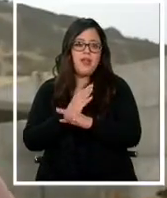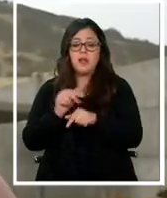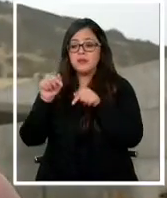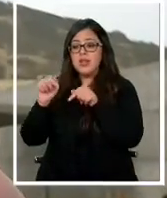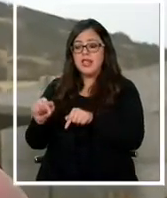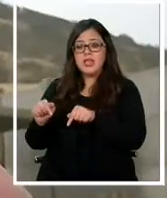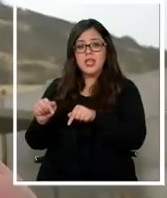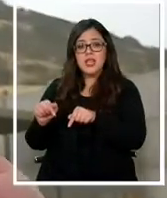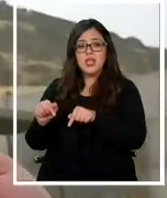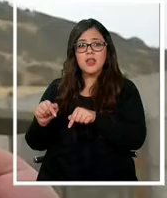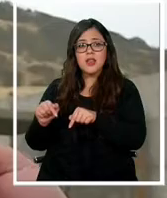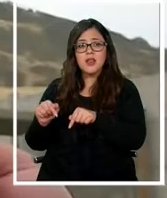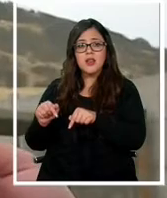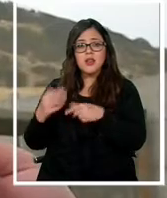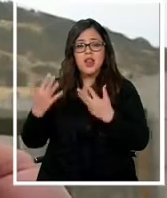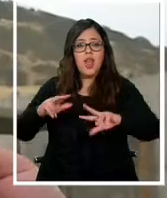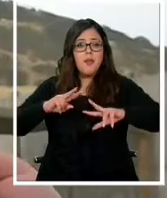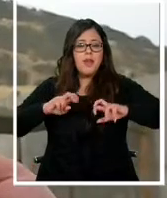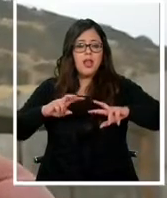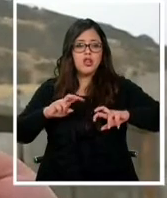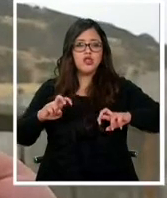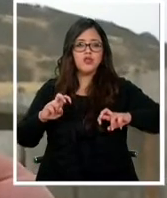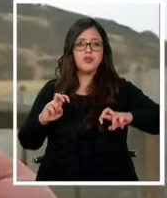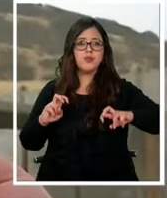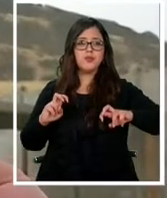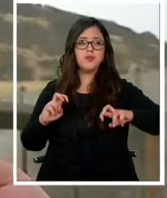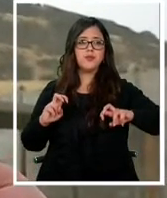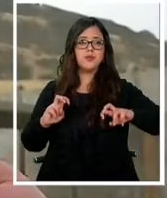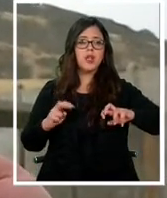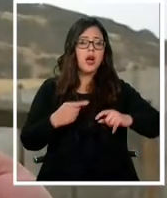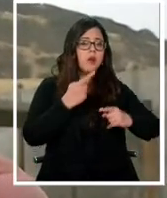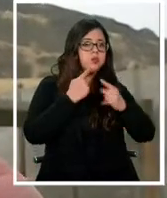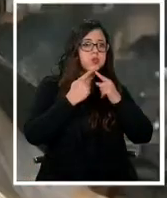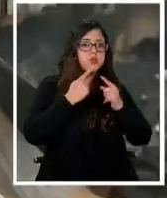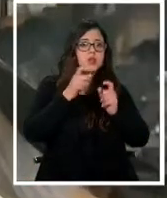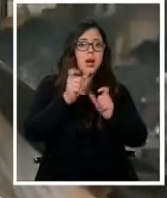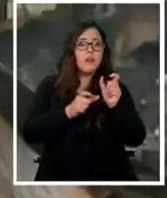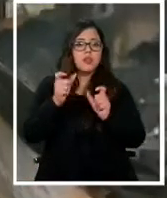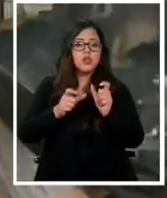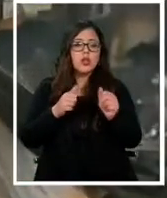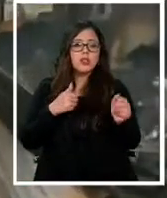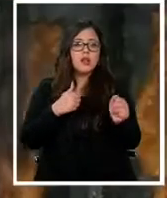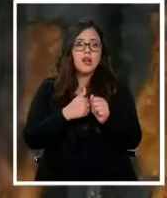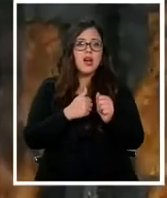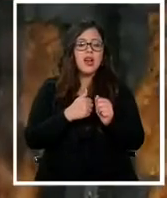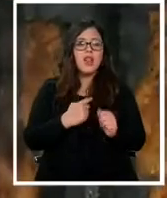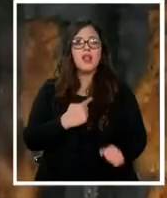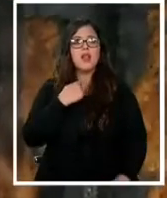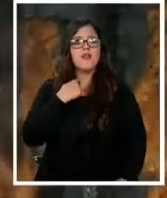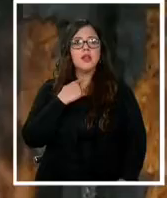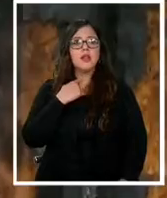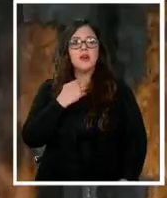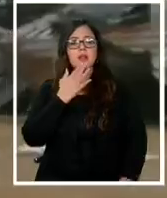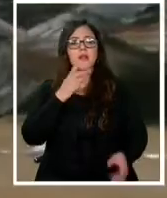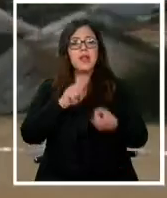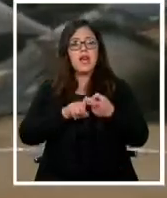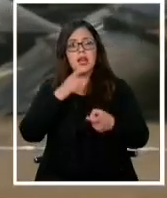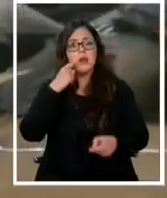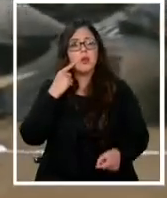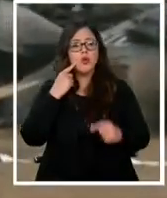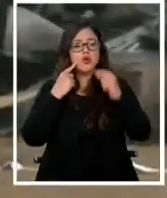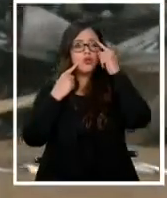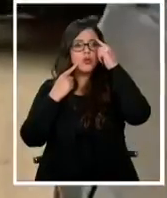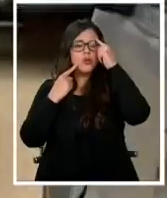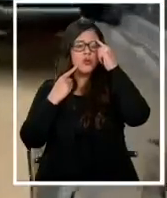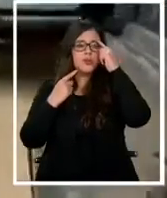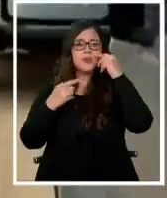estamos en plena etapa de investigación, entrevistando al círculo cercano de las víctimas, al esposo también, y en este